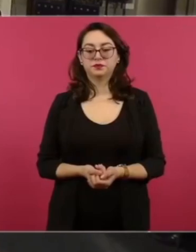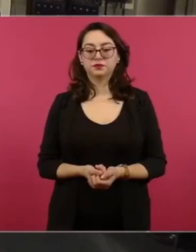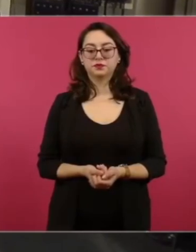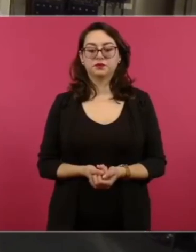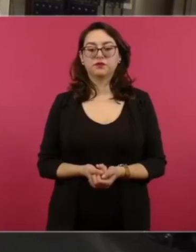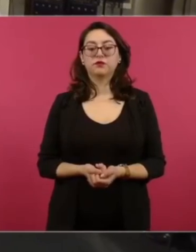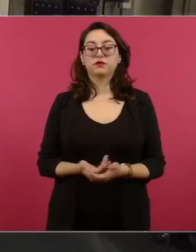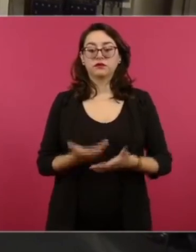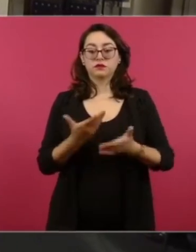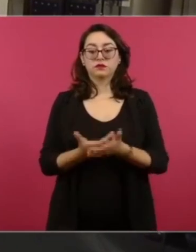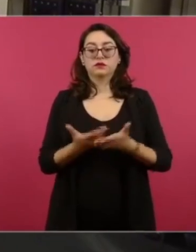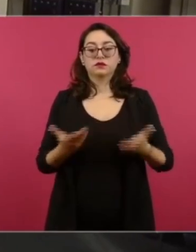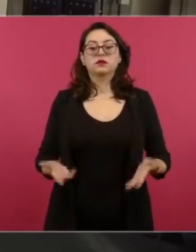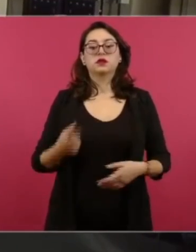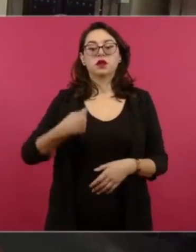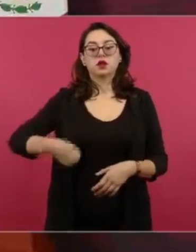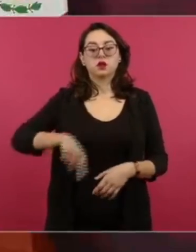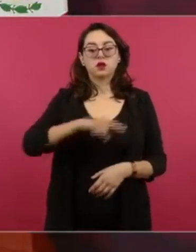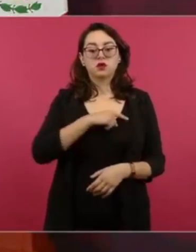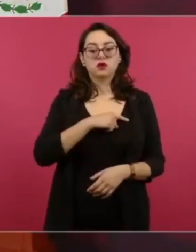Y aquí